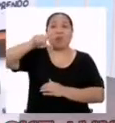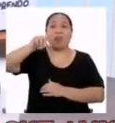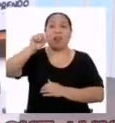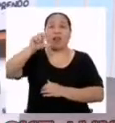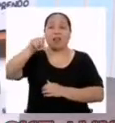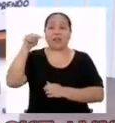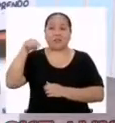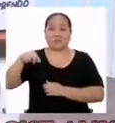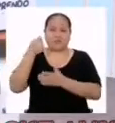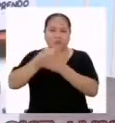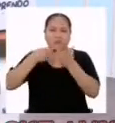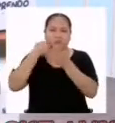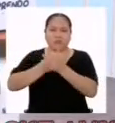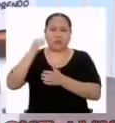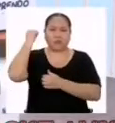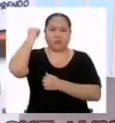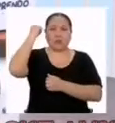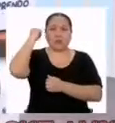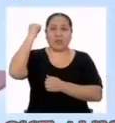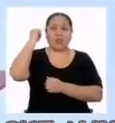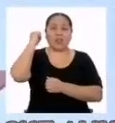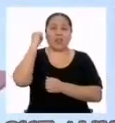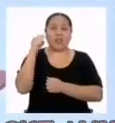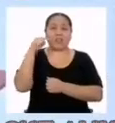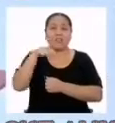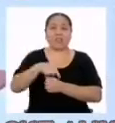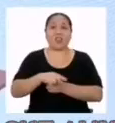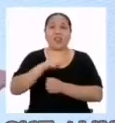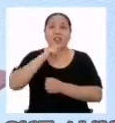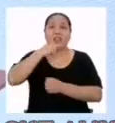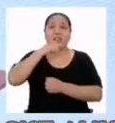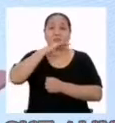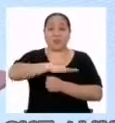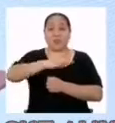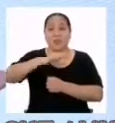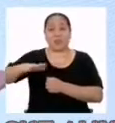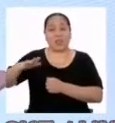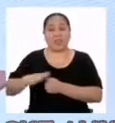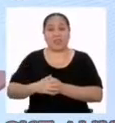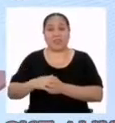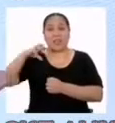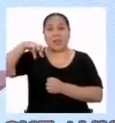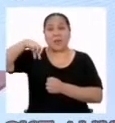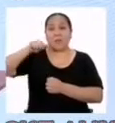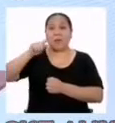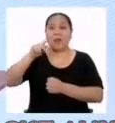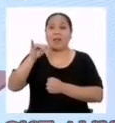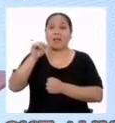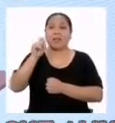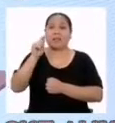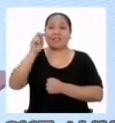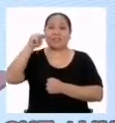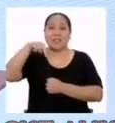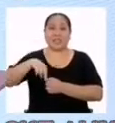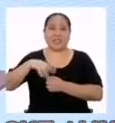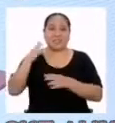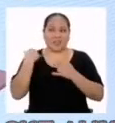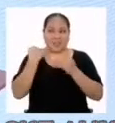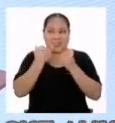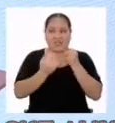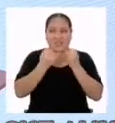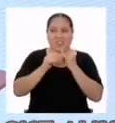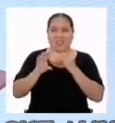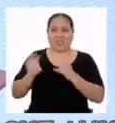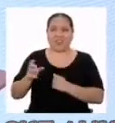derecho a la educación de las mujeres en Pakistán. Y ya ven, recién he finalizado la entrevista por radio y ya